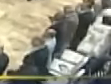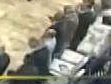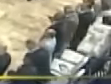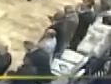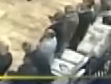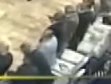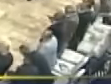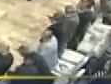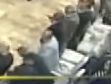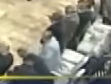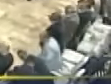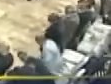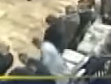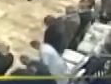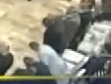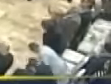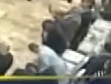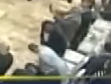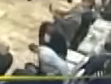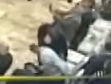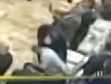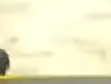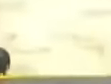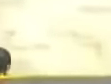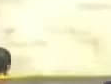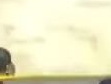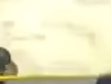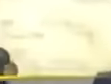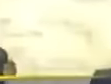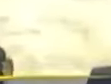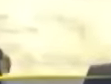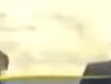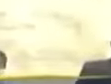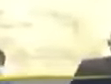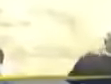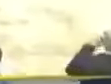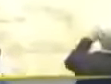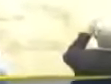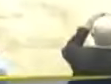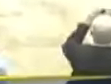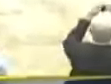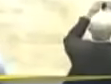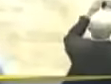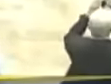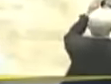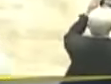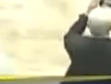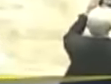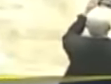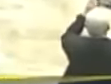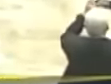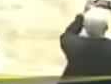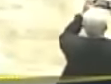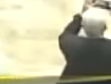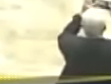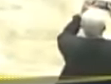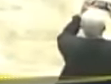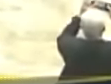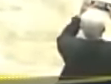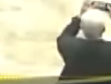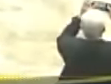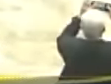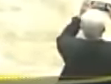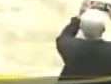el jefe de Estado venezolano Nicolás Maduro, y con el cual también se han permitido grandes avances como